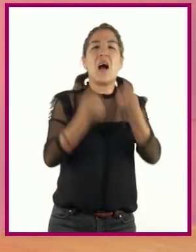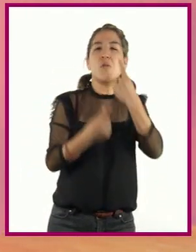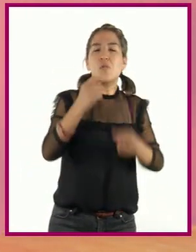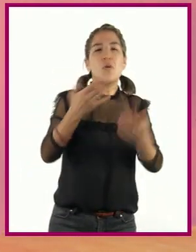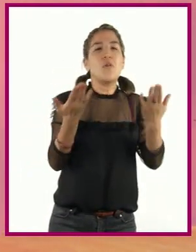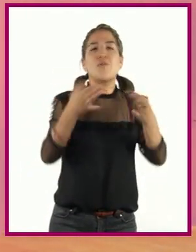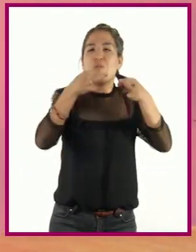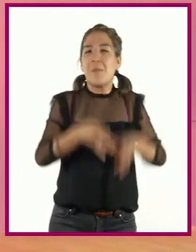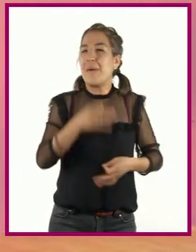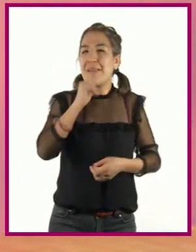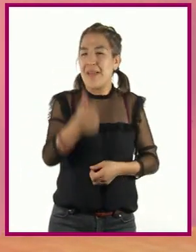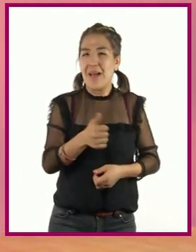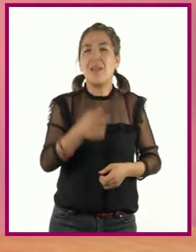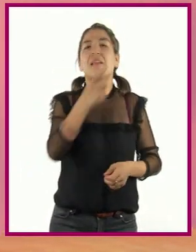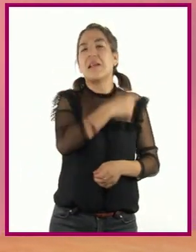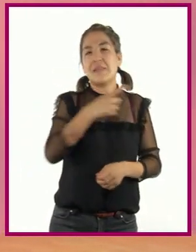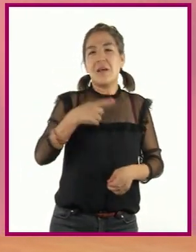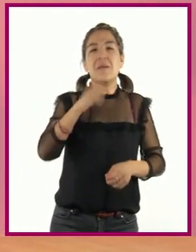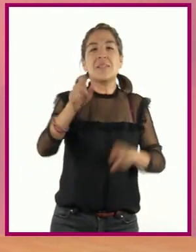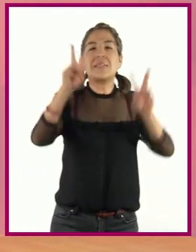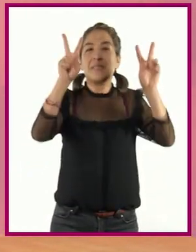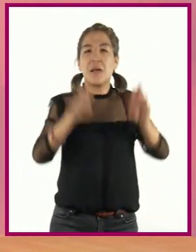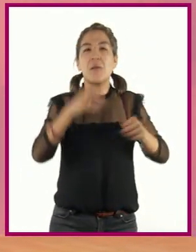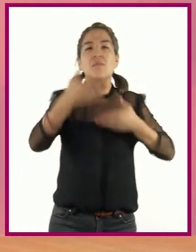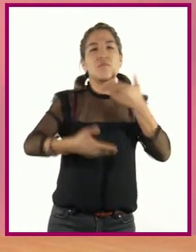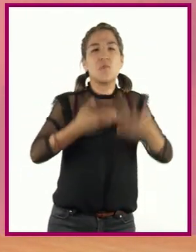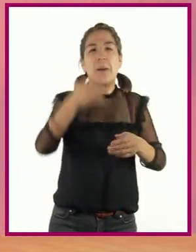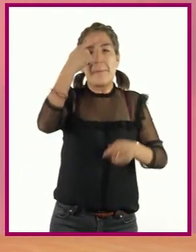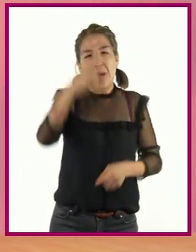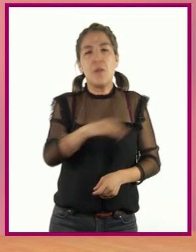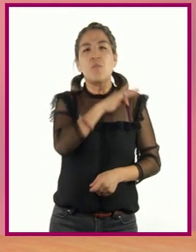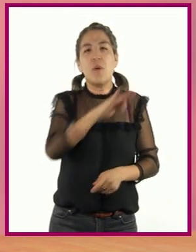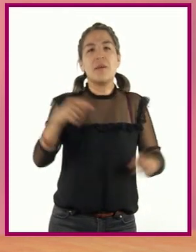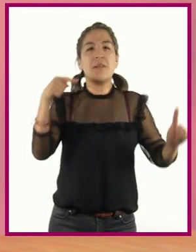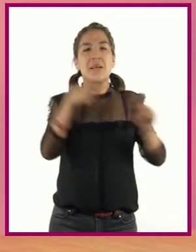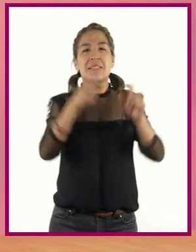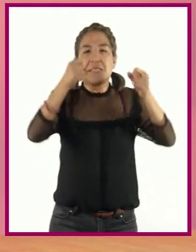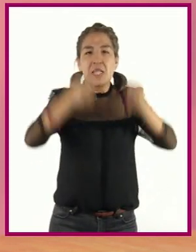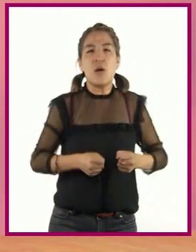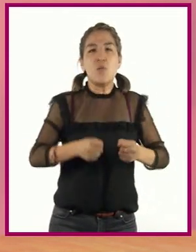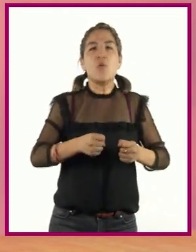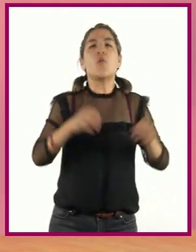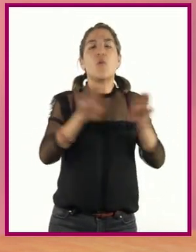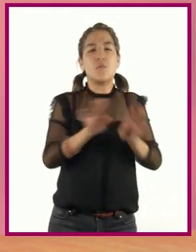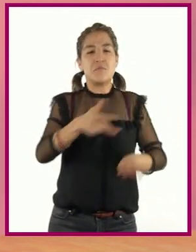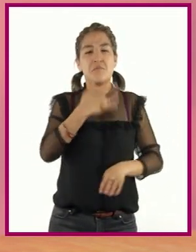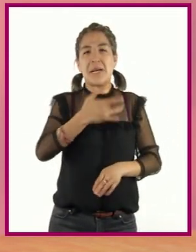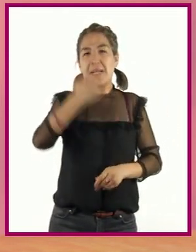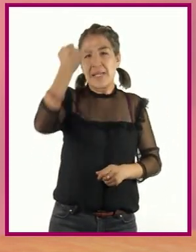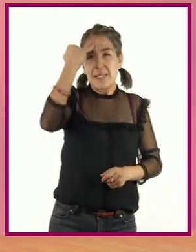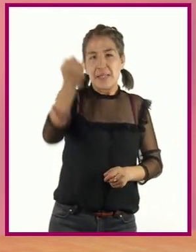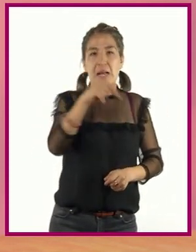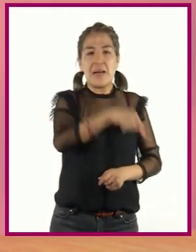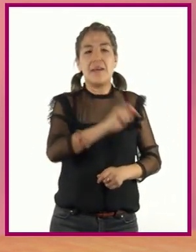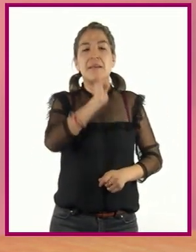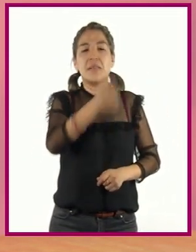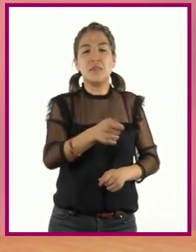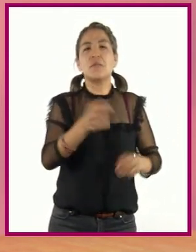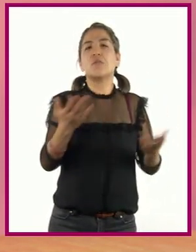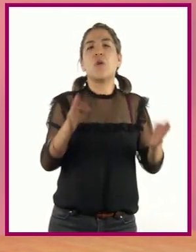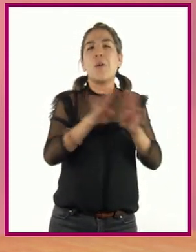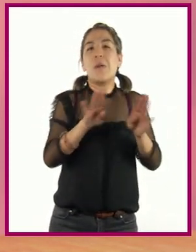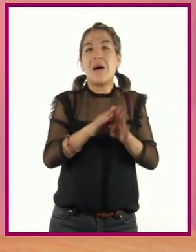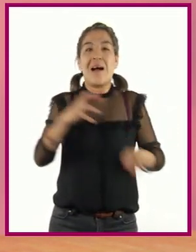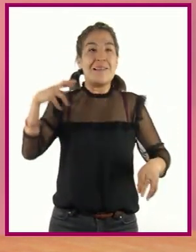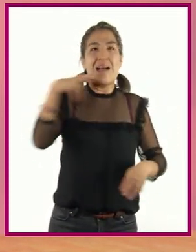la información que se tenga respecto al tema tratado nos permitirá sustentar nuestra postura y a expresarnos con mayor seguridad sin